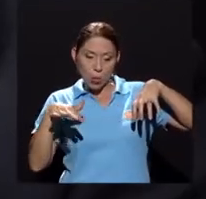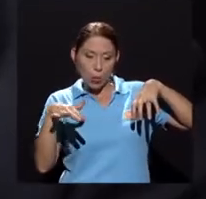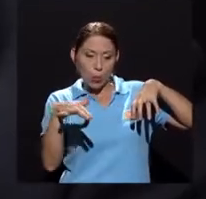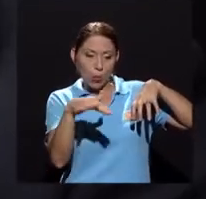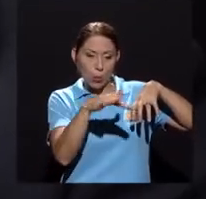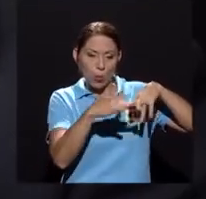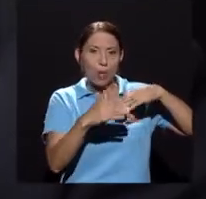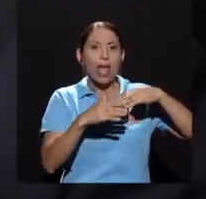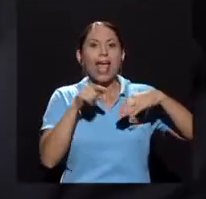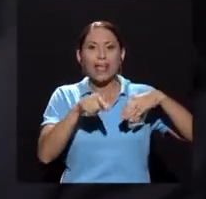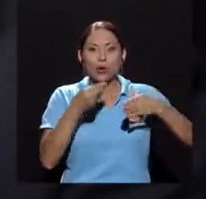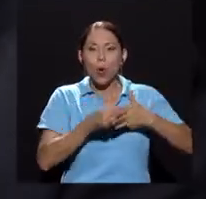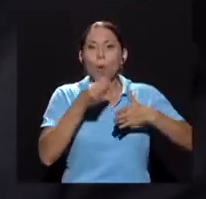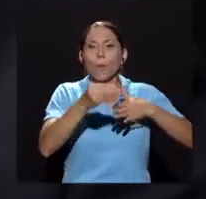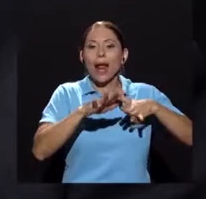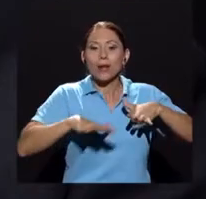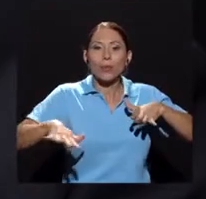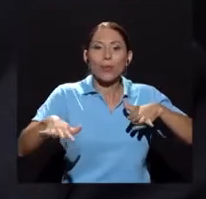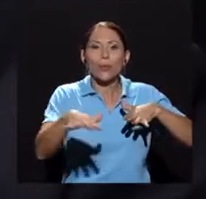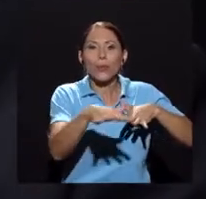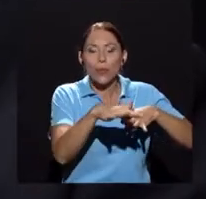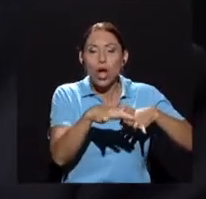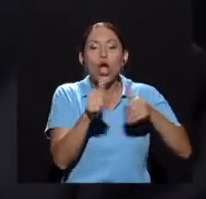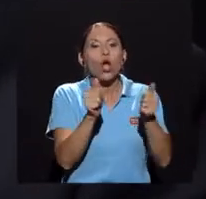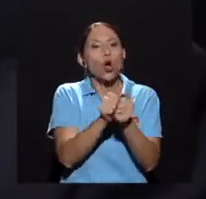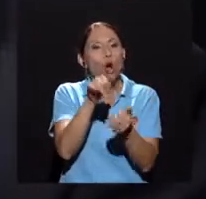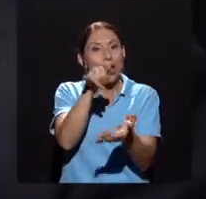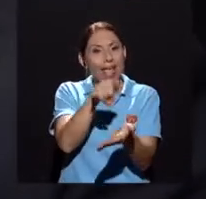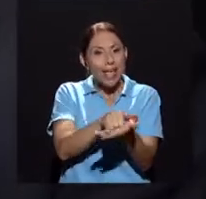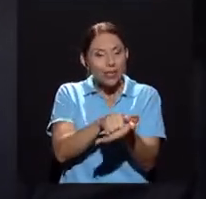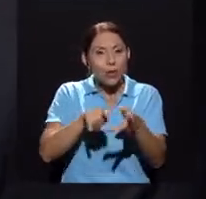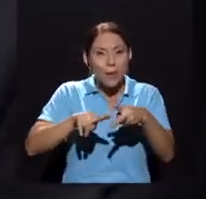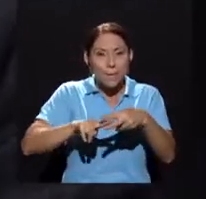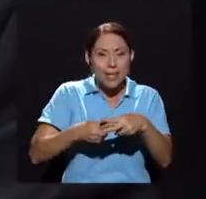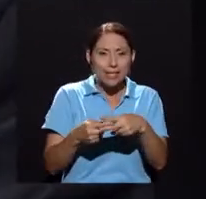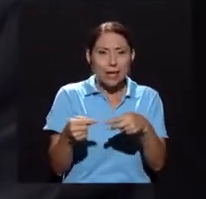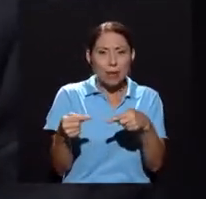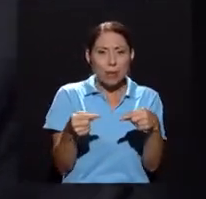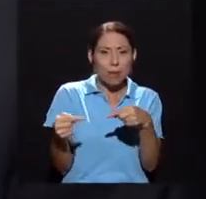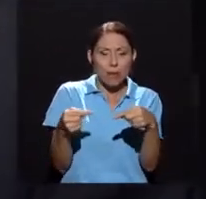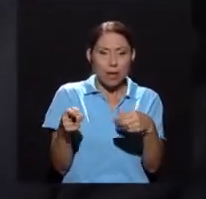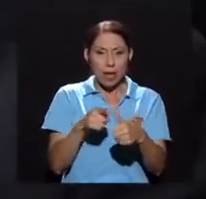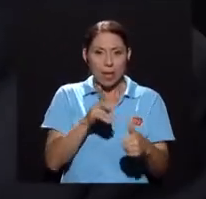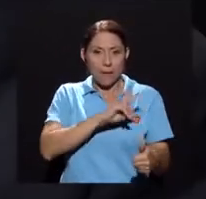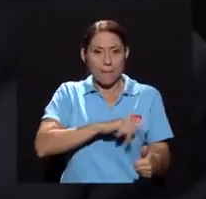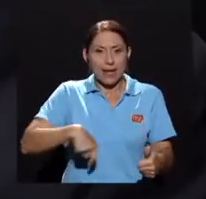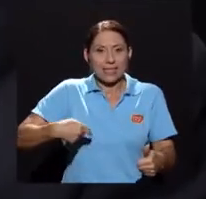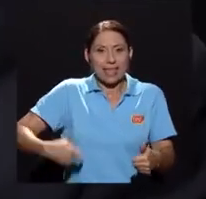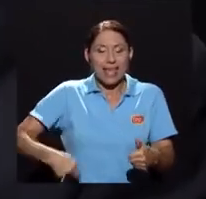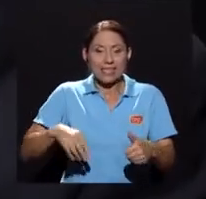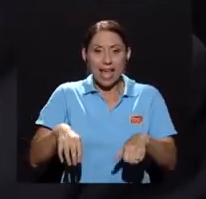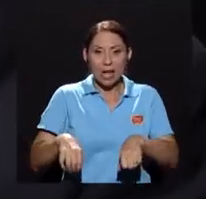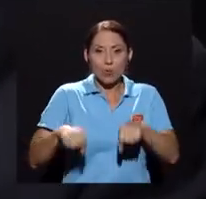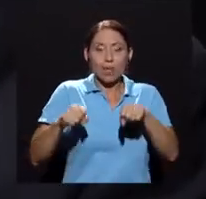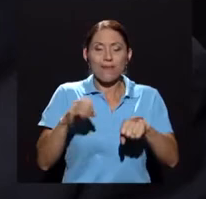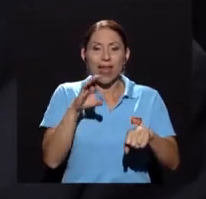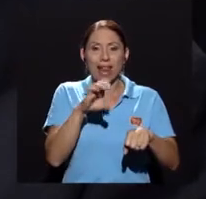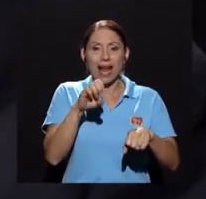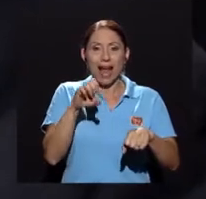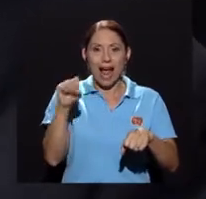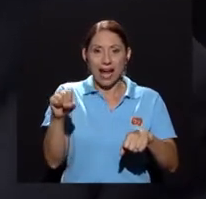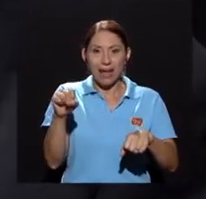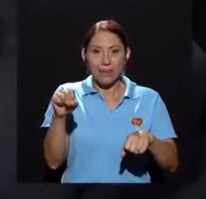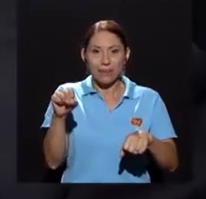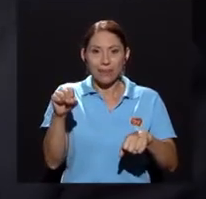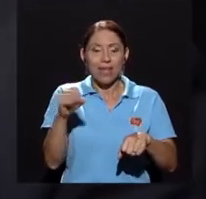con esto se genera una gran disputa entre la presidencia ejecutiva de la caja entonces que el